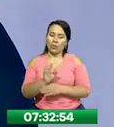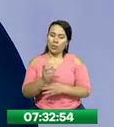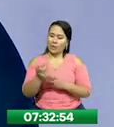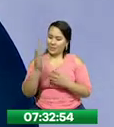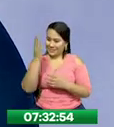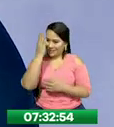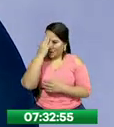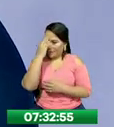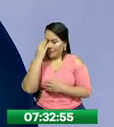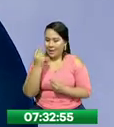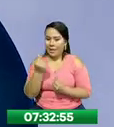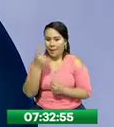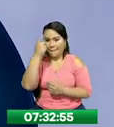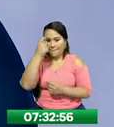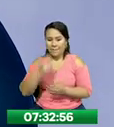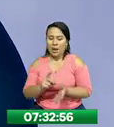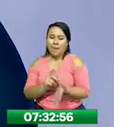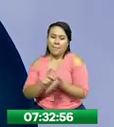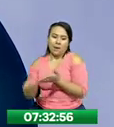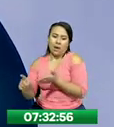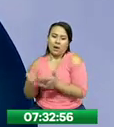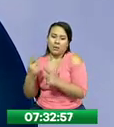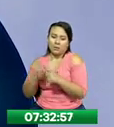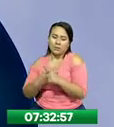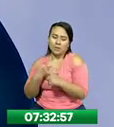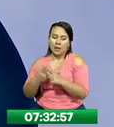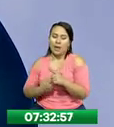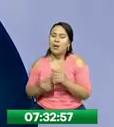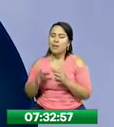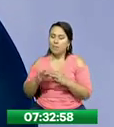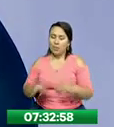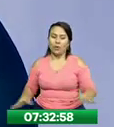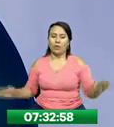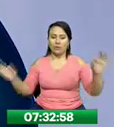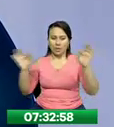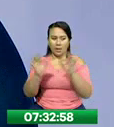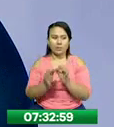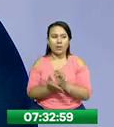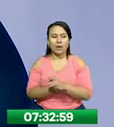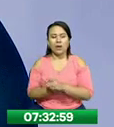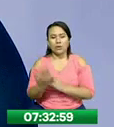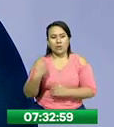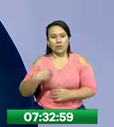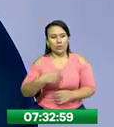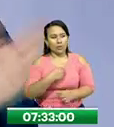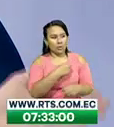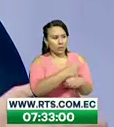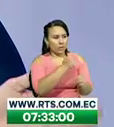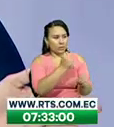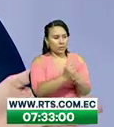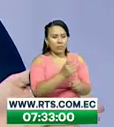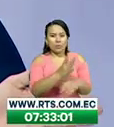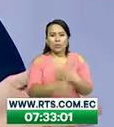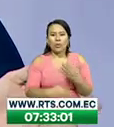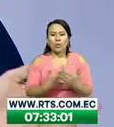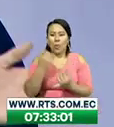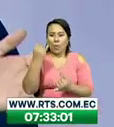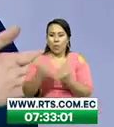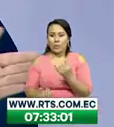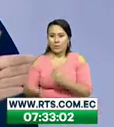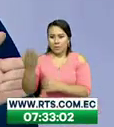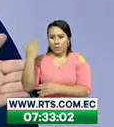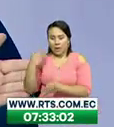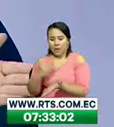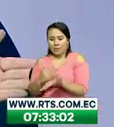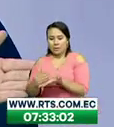humano que tenemos, especialmente en base, es muy valioso. Lo que sí hemos hecho, Luisa, y es importante, la última salida es